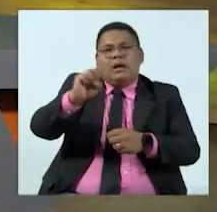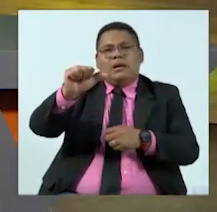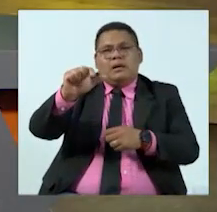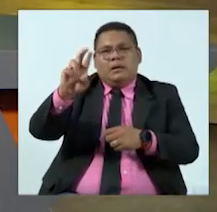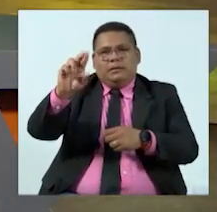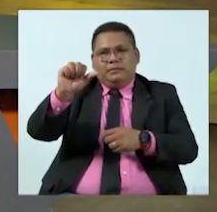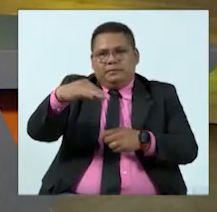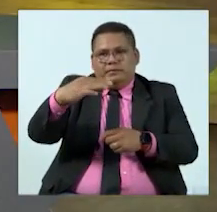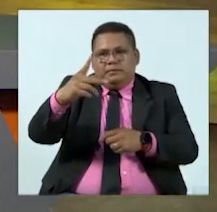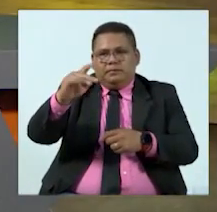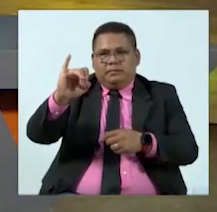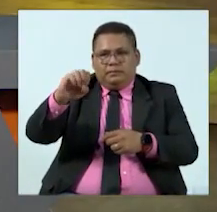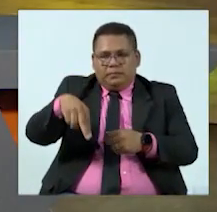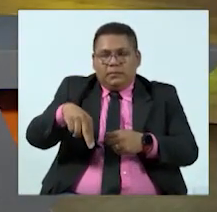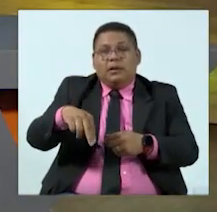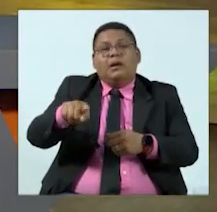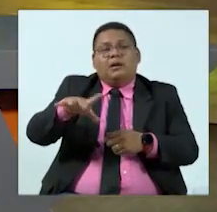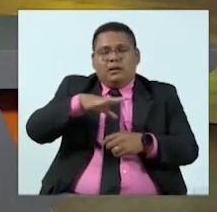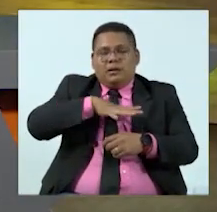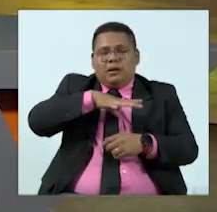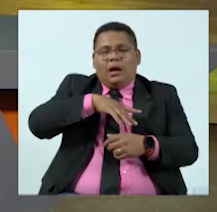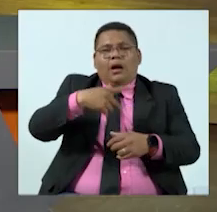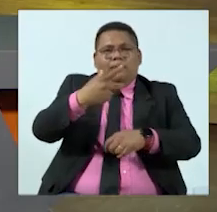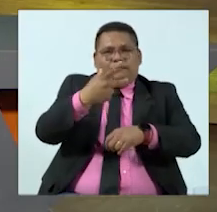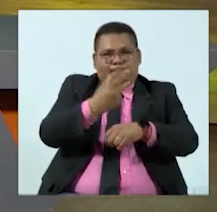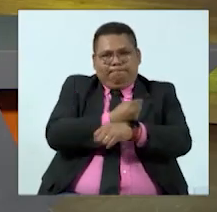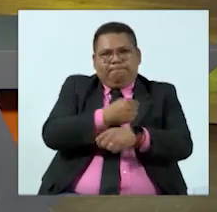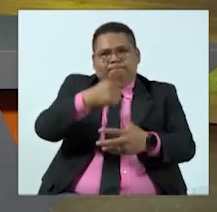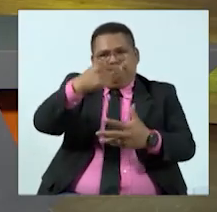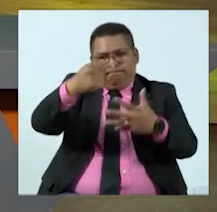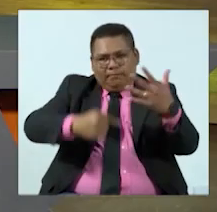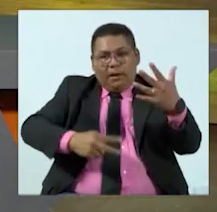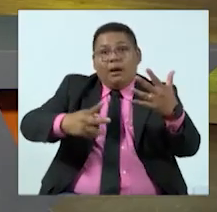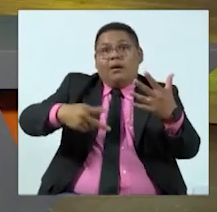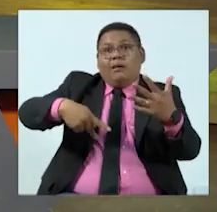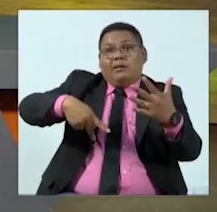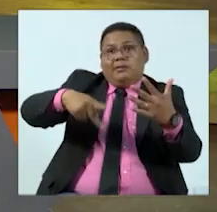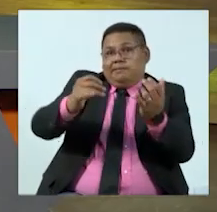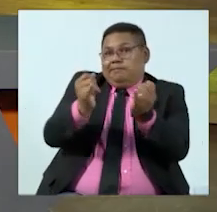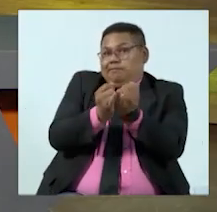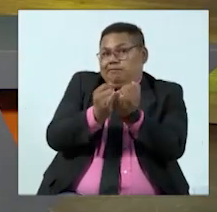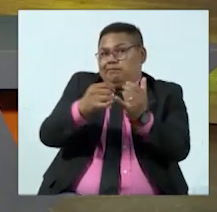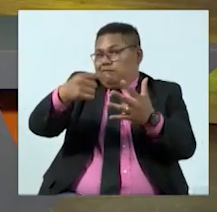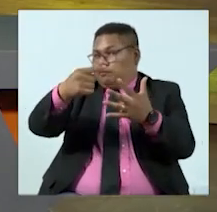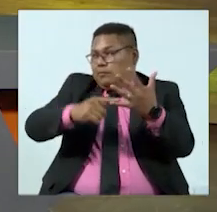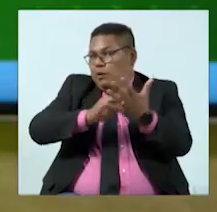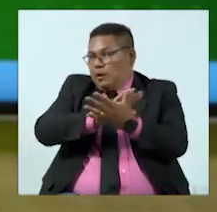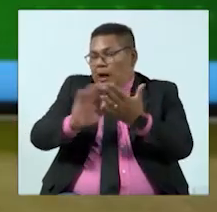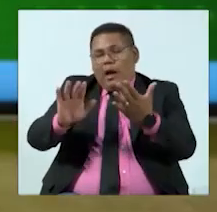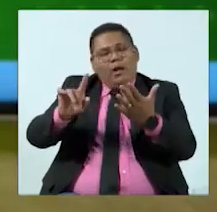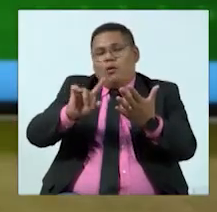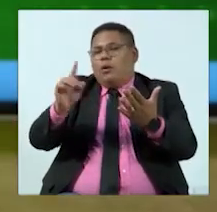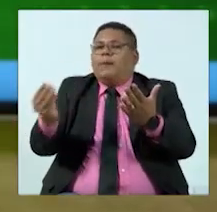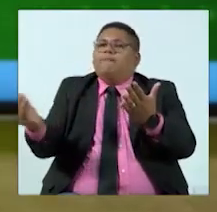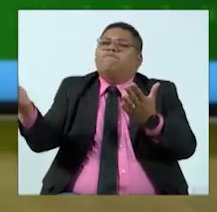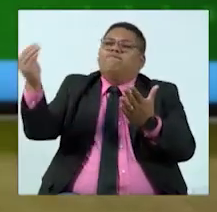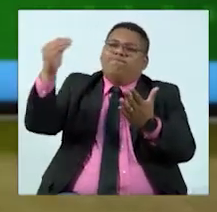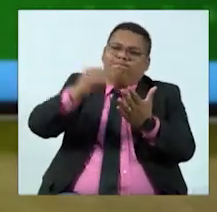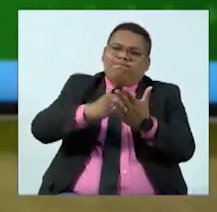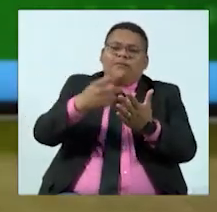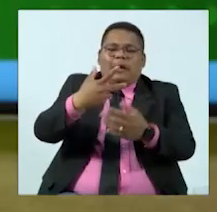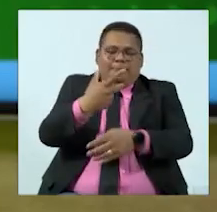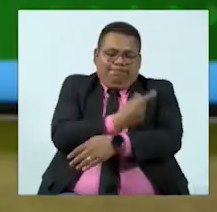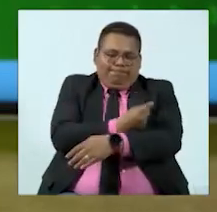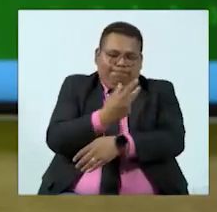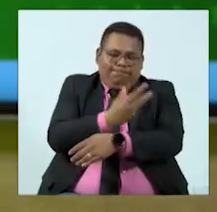bien lo sabemos hay un esquema básico de vacunación pero igual independientemente de este esquema Tratamos de hacer esta recuperación de dosis